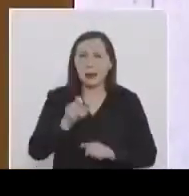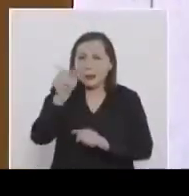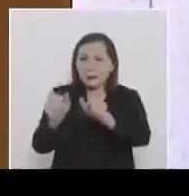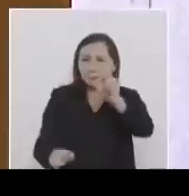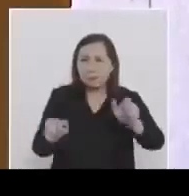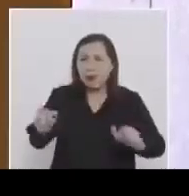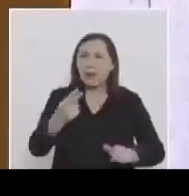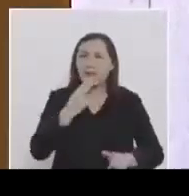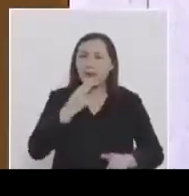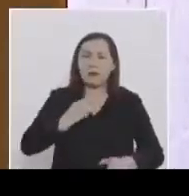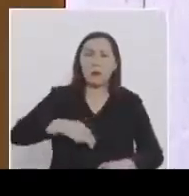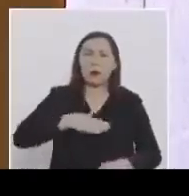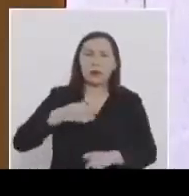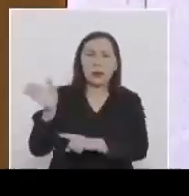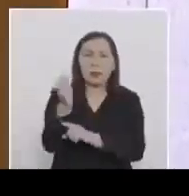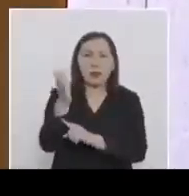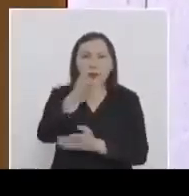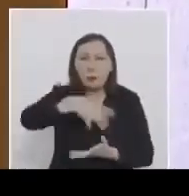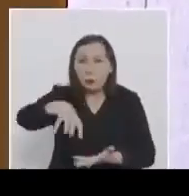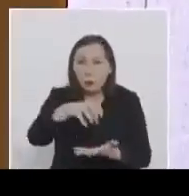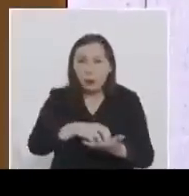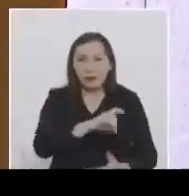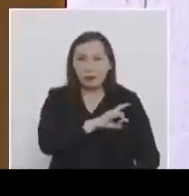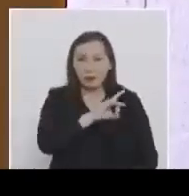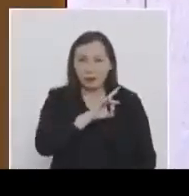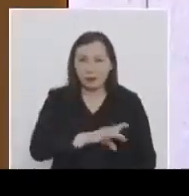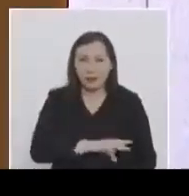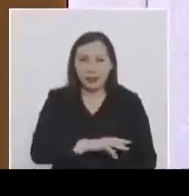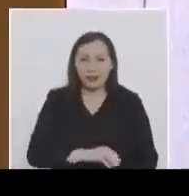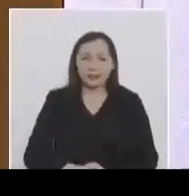habitantes de nuestra patria, pueblo de Chile,